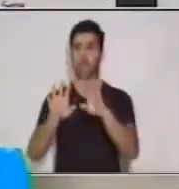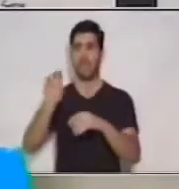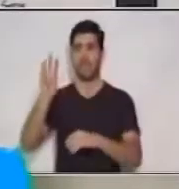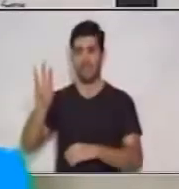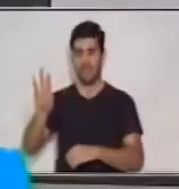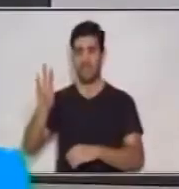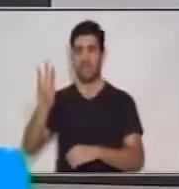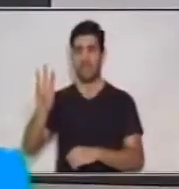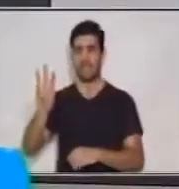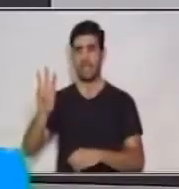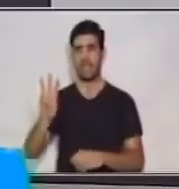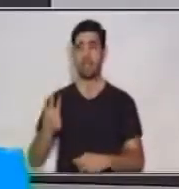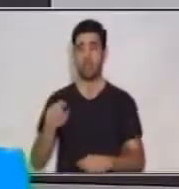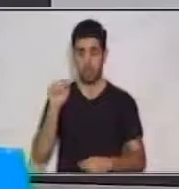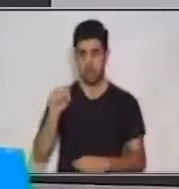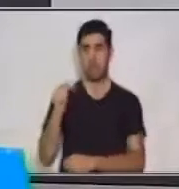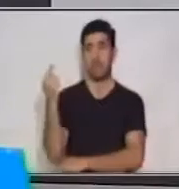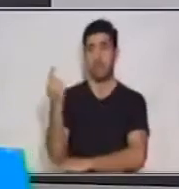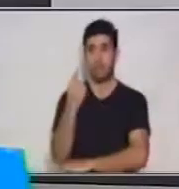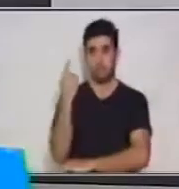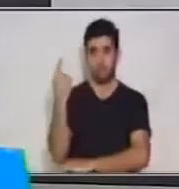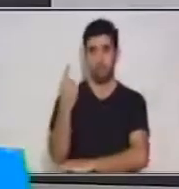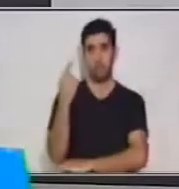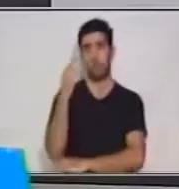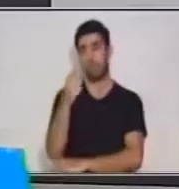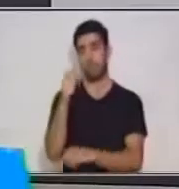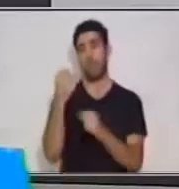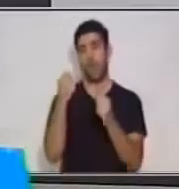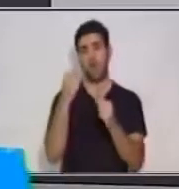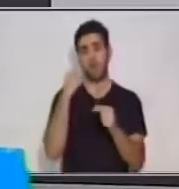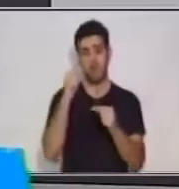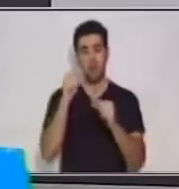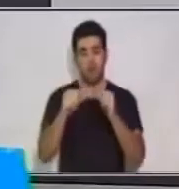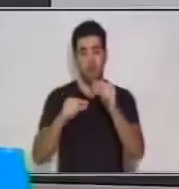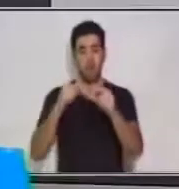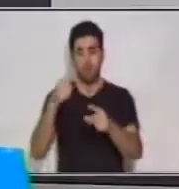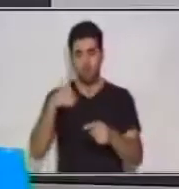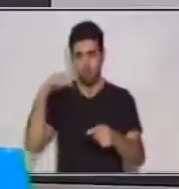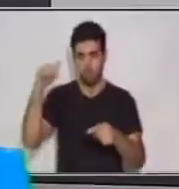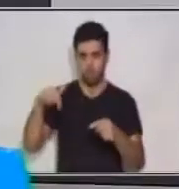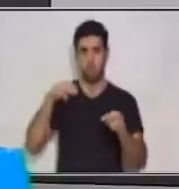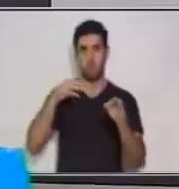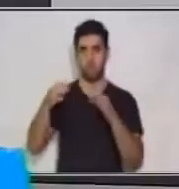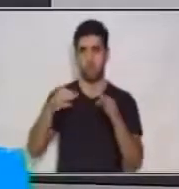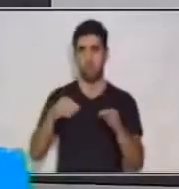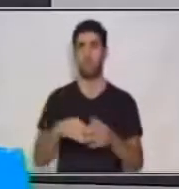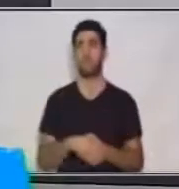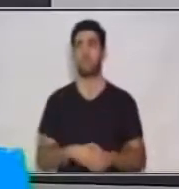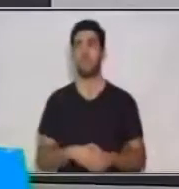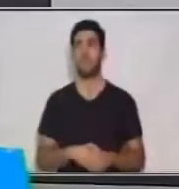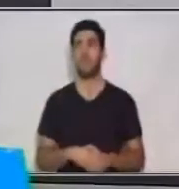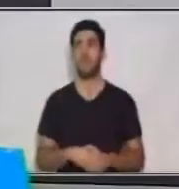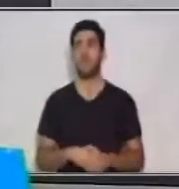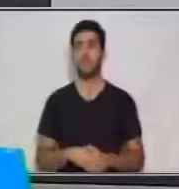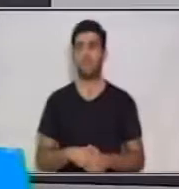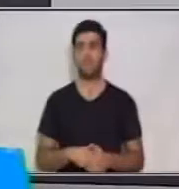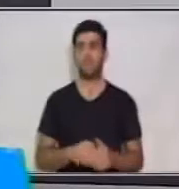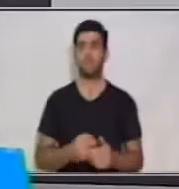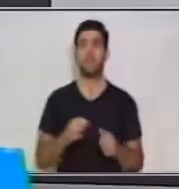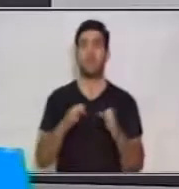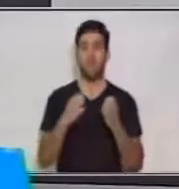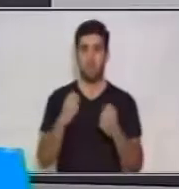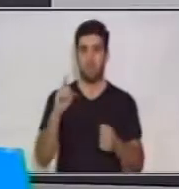0.9193. Es muy importante que sigas los pasos tal y como te los estamos indicando. Primero, 6